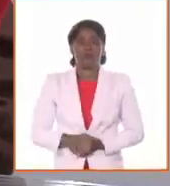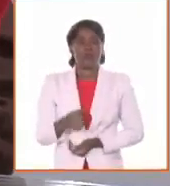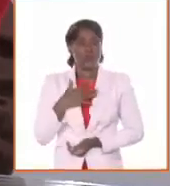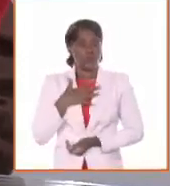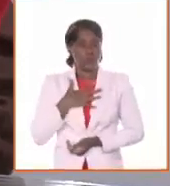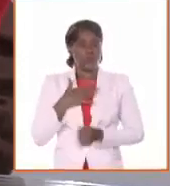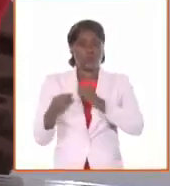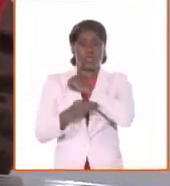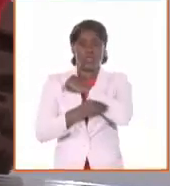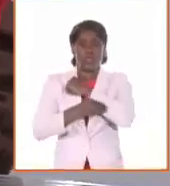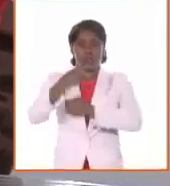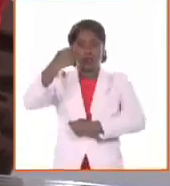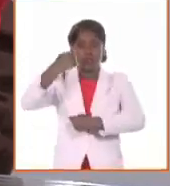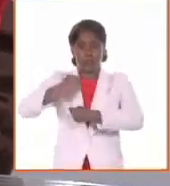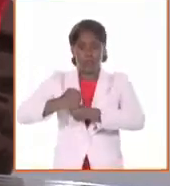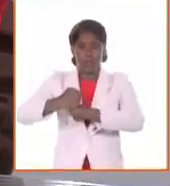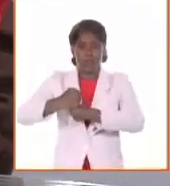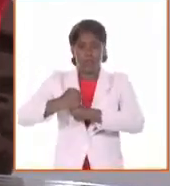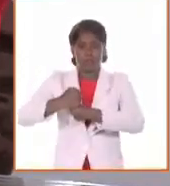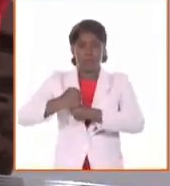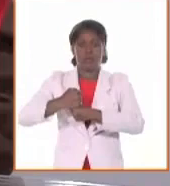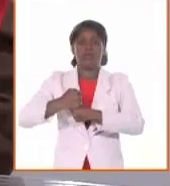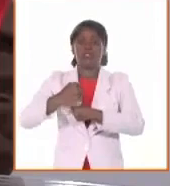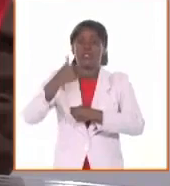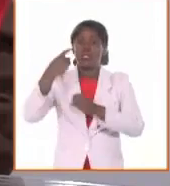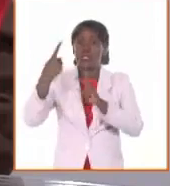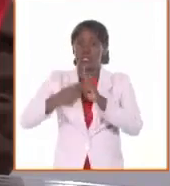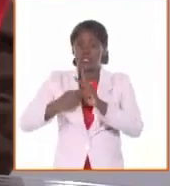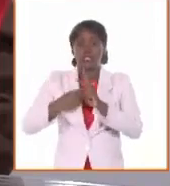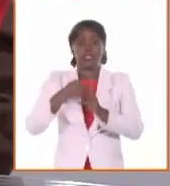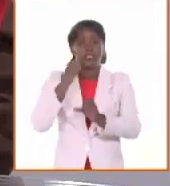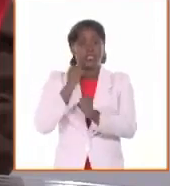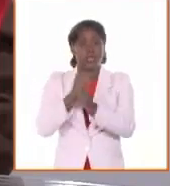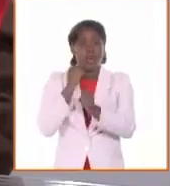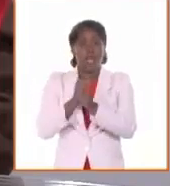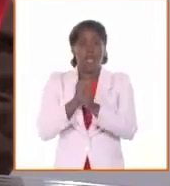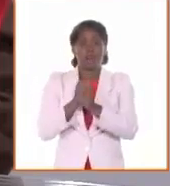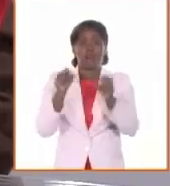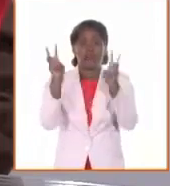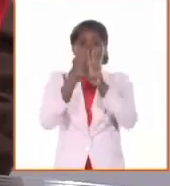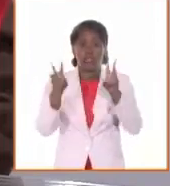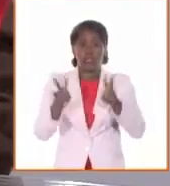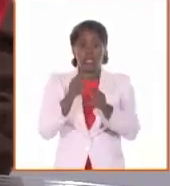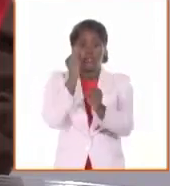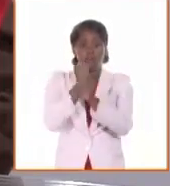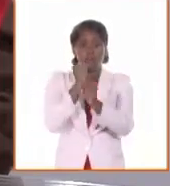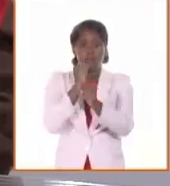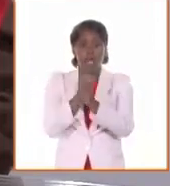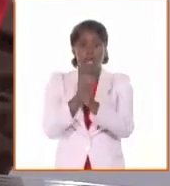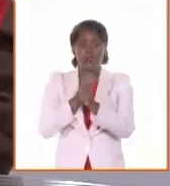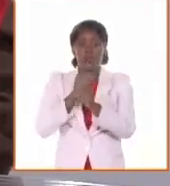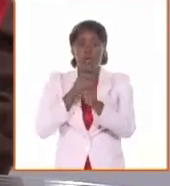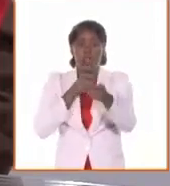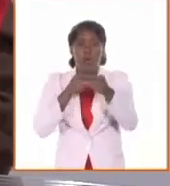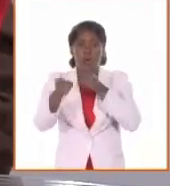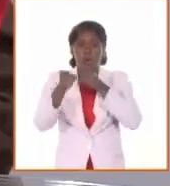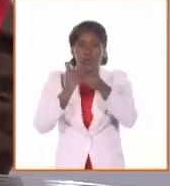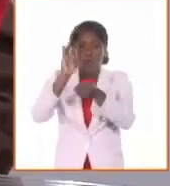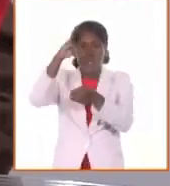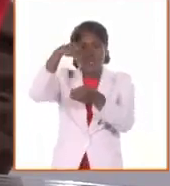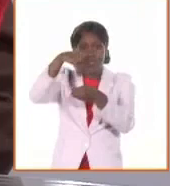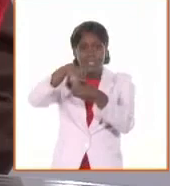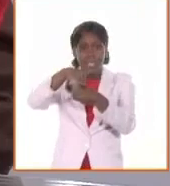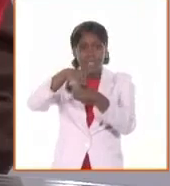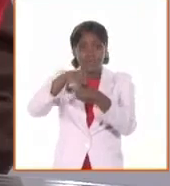fortaleciendo también el sistema de control interno igual a finales del año 2022